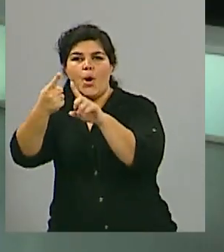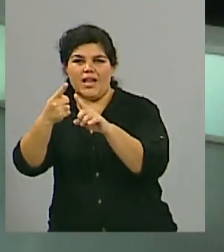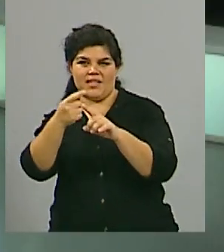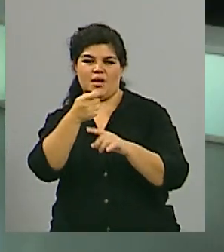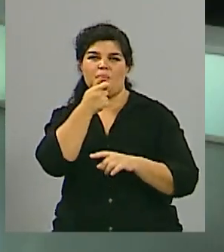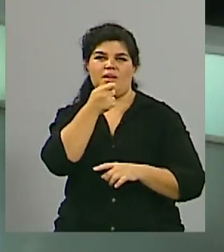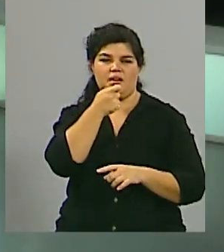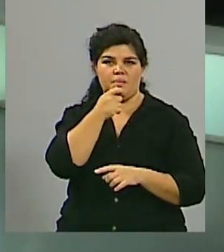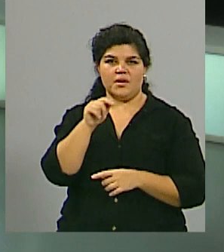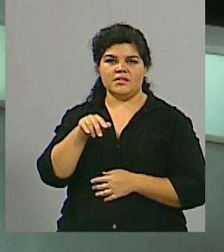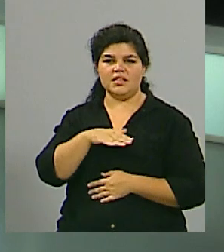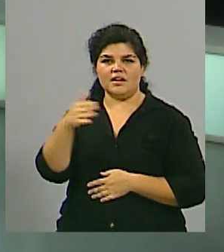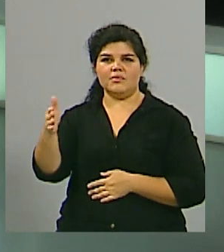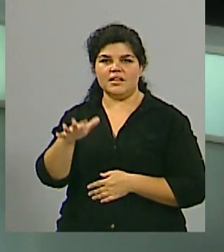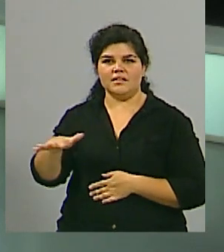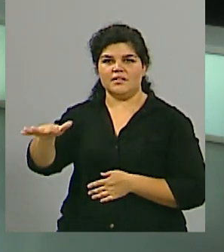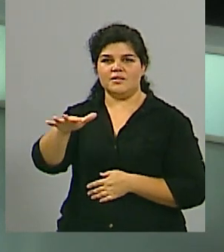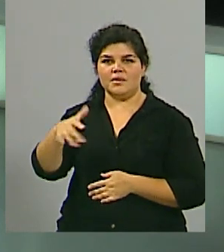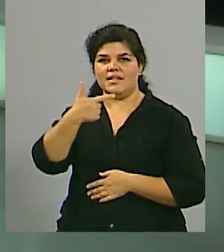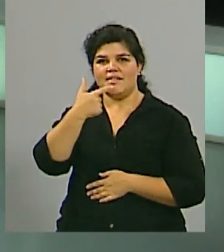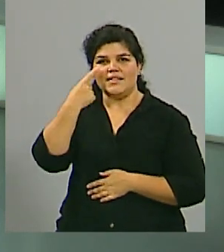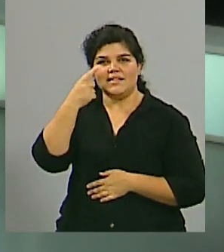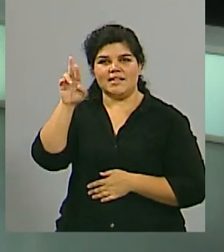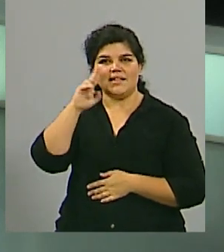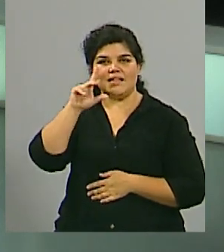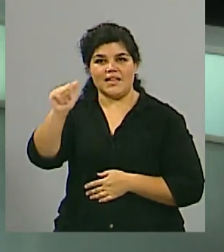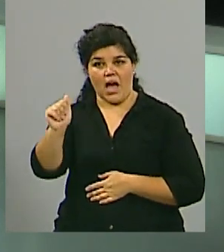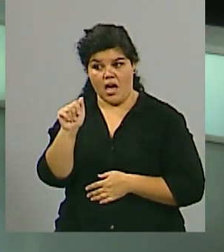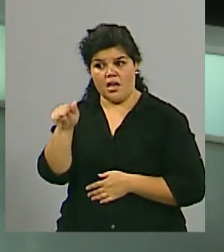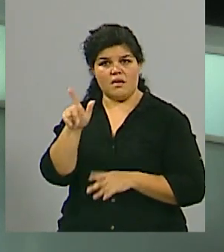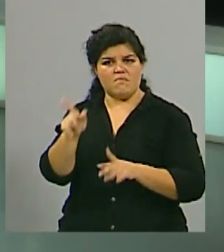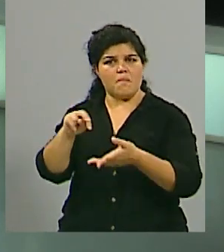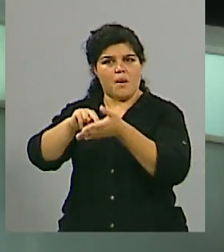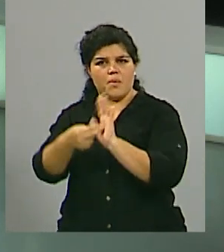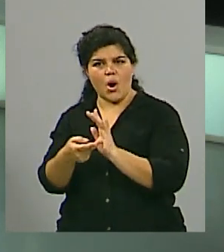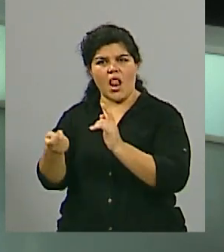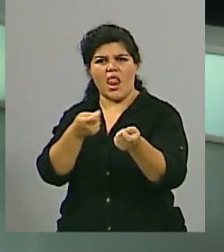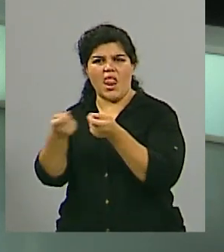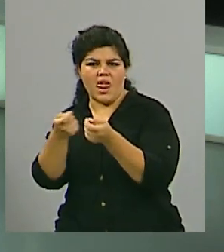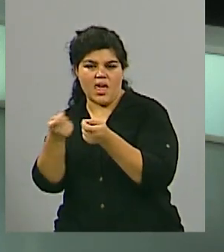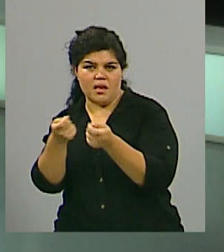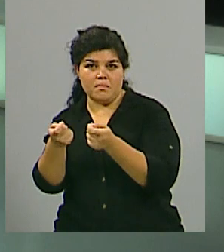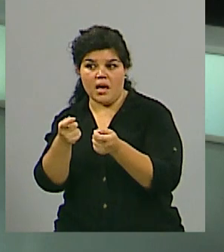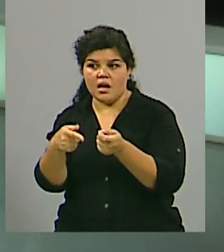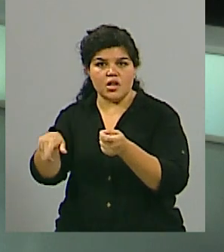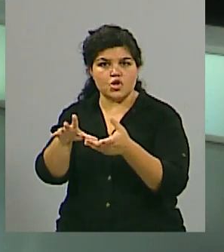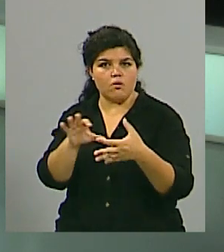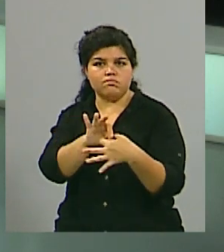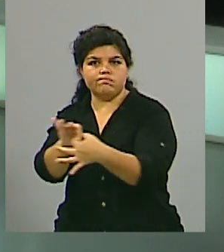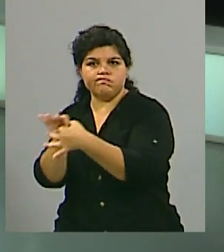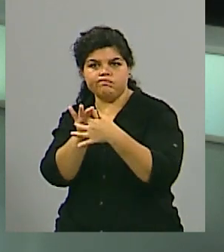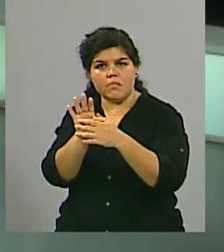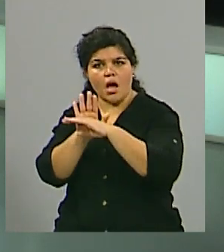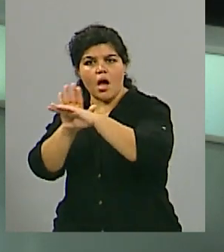sirio, el conflicto, la guerra civil siria. Bueno, ellos tuvieron un comportamiento y una coordinación conjunta de apoyo respecto a